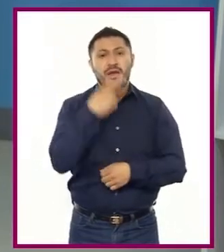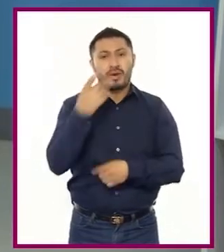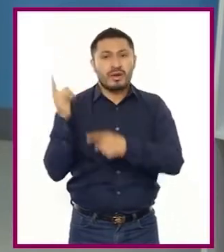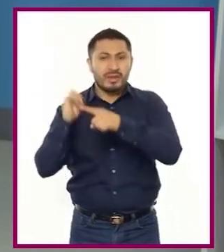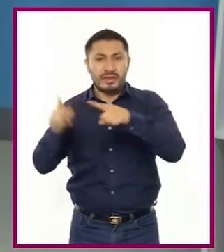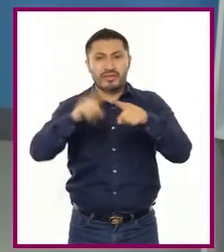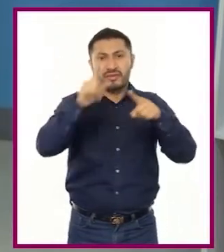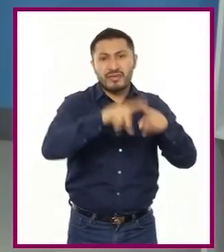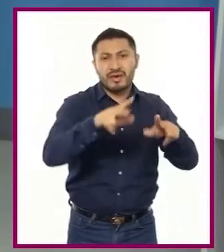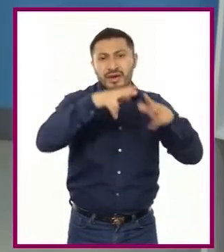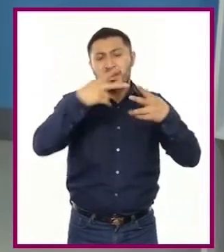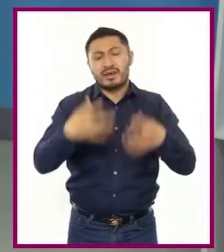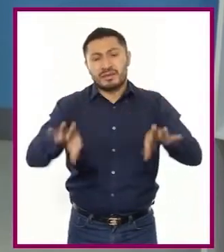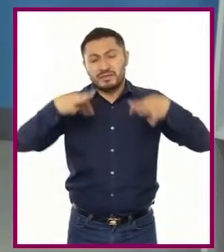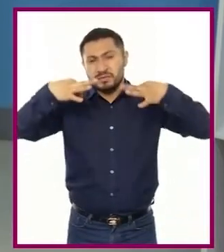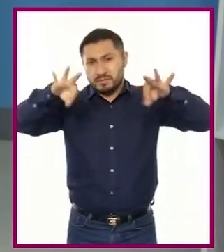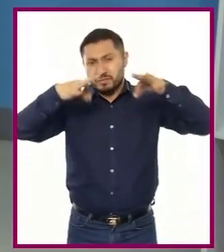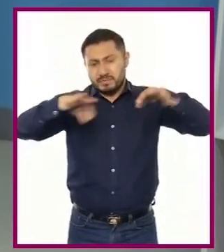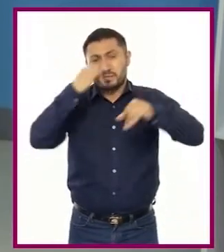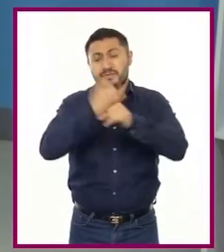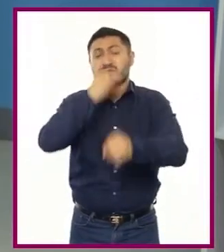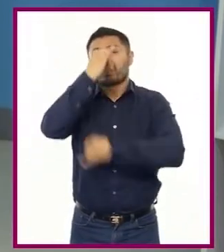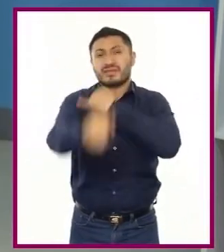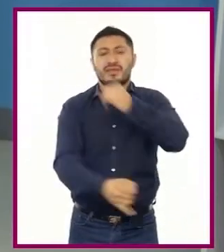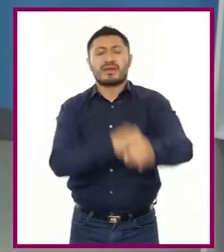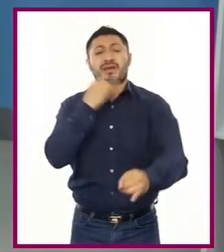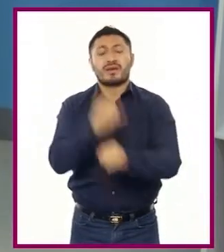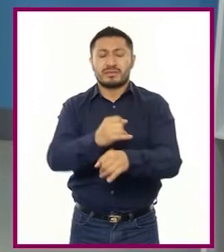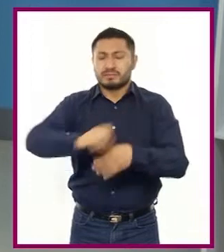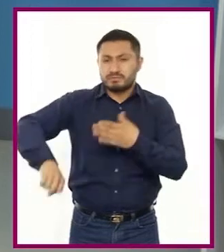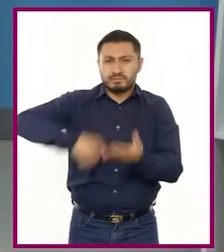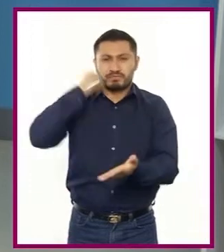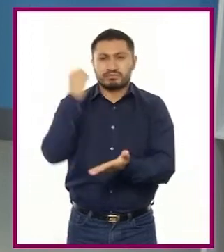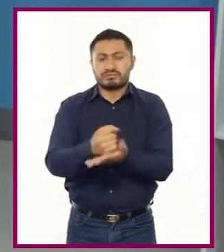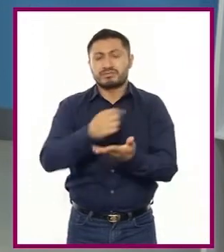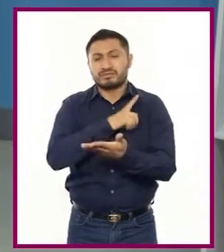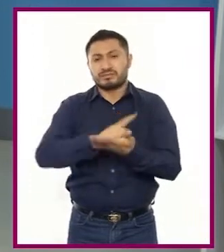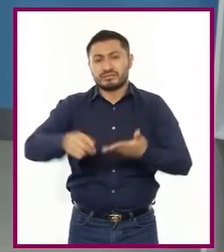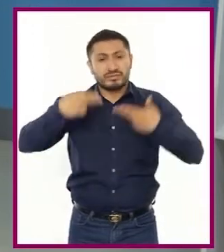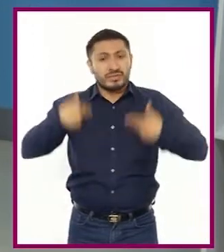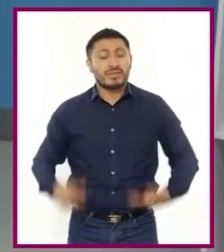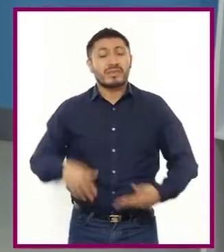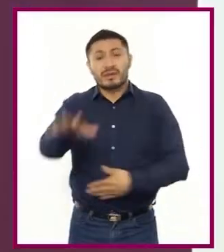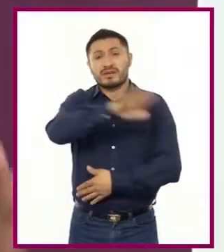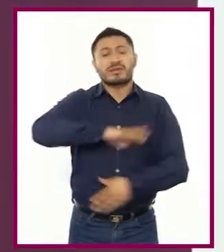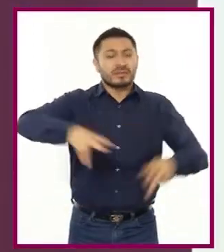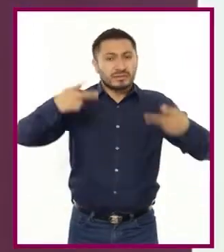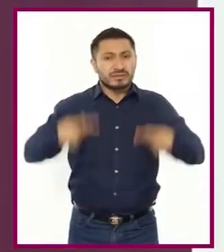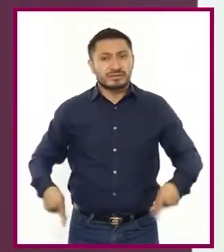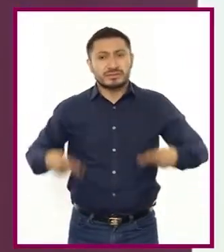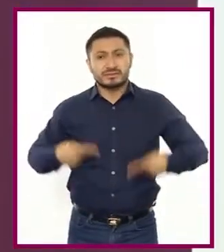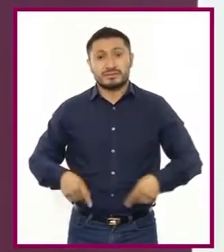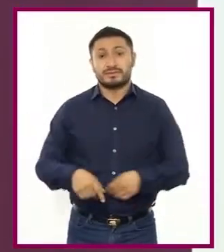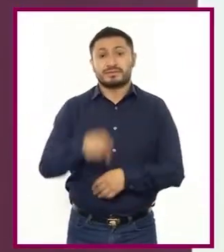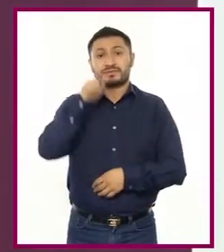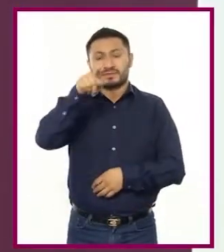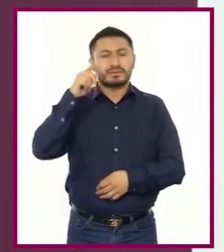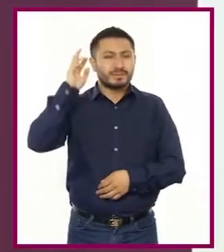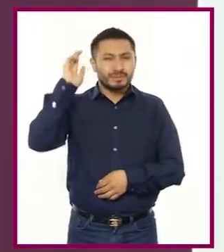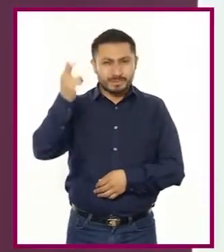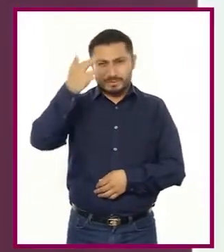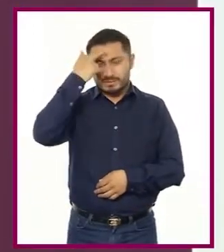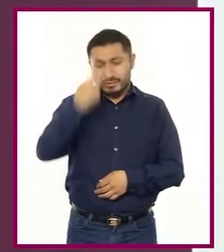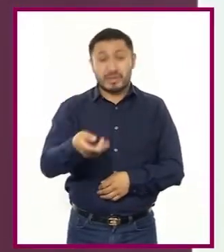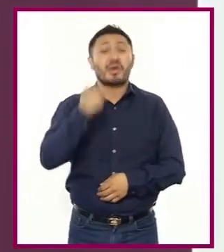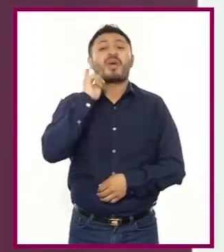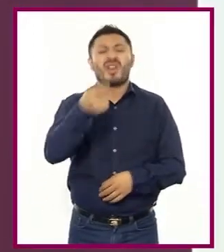diferentes instrumentos internacionales que consolidan los derechos humanos de la ciudadanía. Para reflexionar y